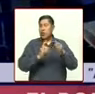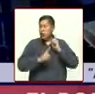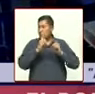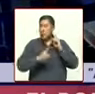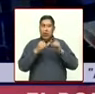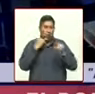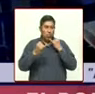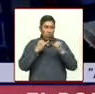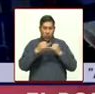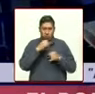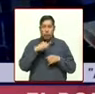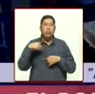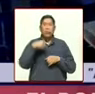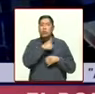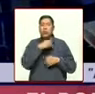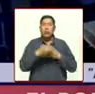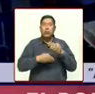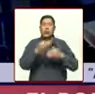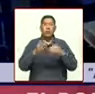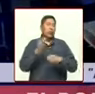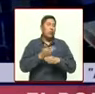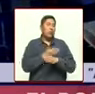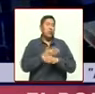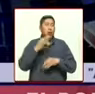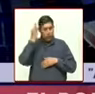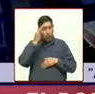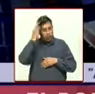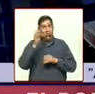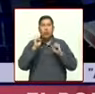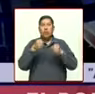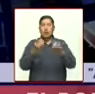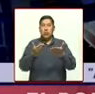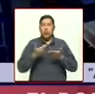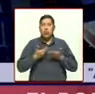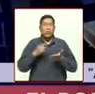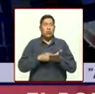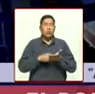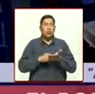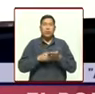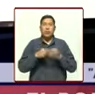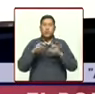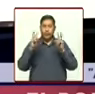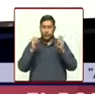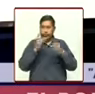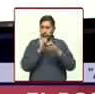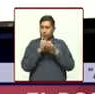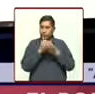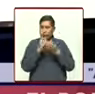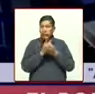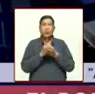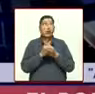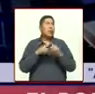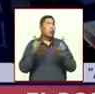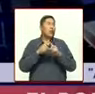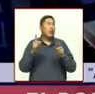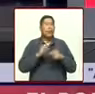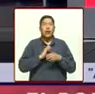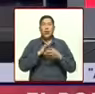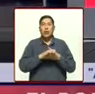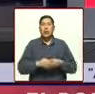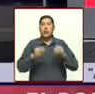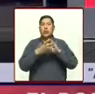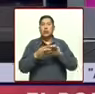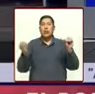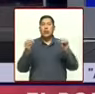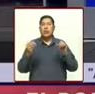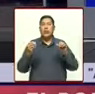algunos descargos que vamos a conocer paulatinamente, también la fiscalía nos pueda otorgar esa declaración y esa documentación. Pero lo que les cuento a